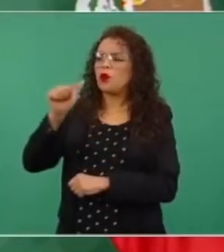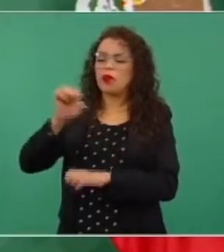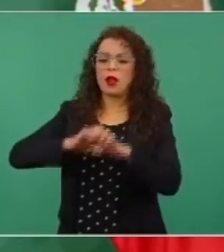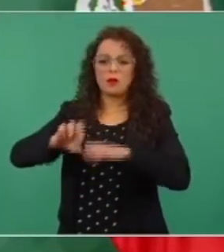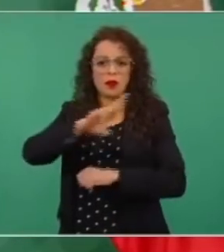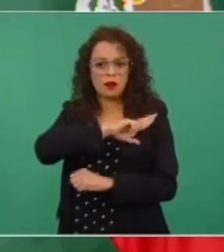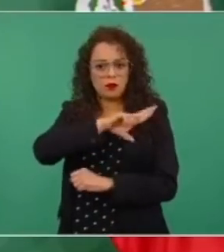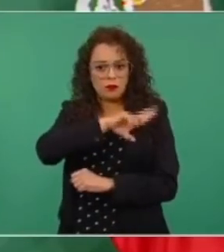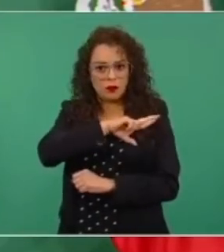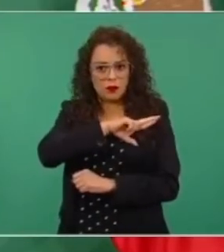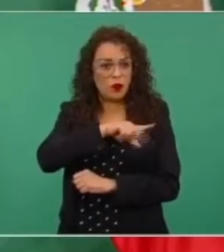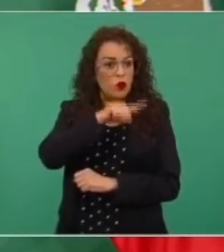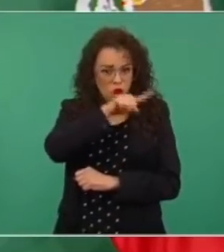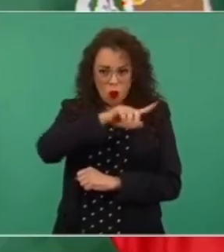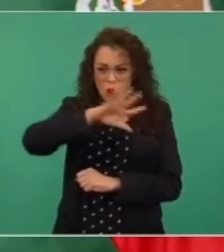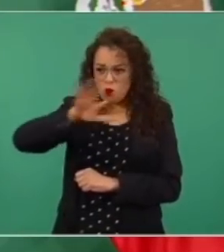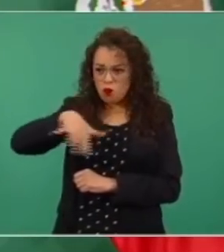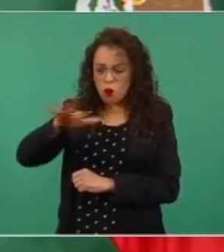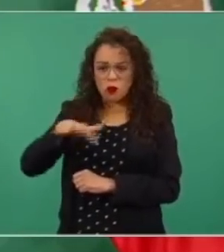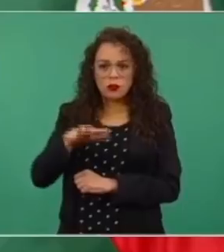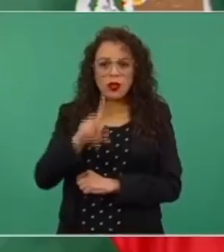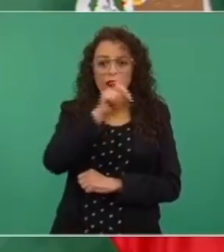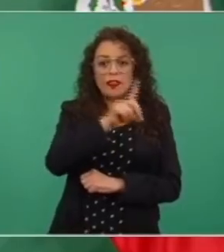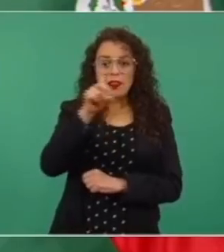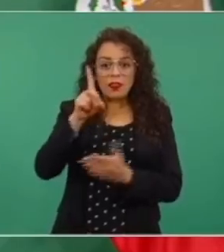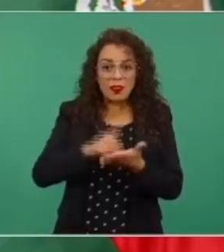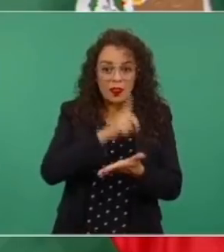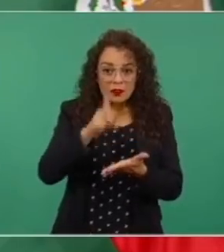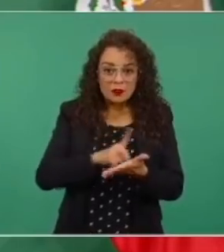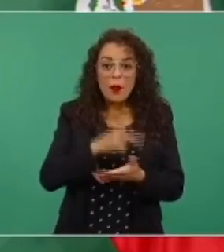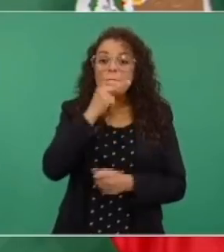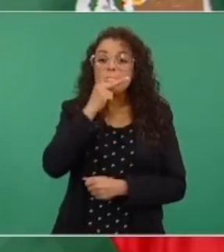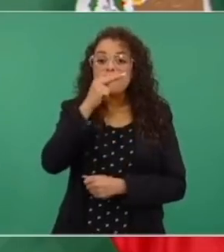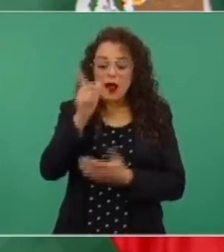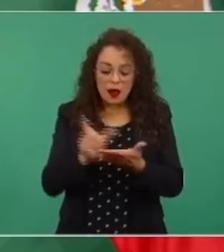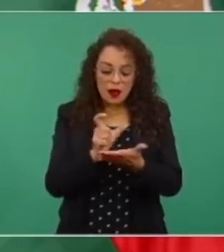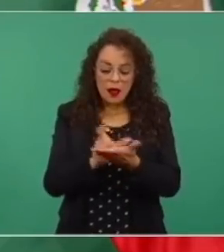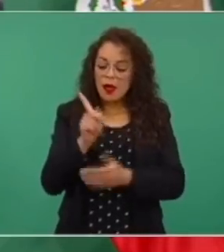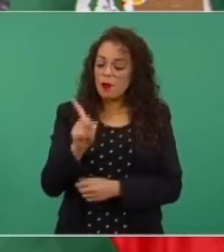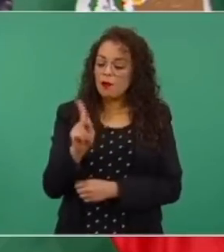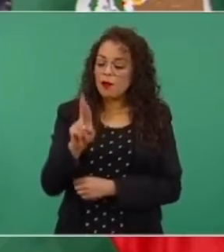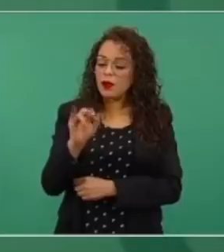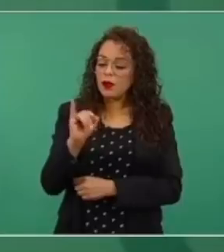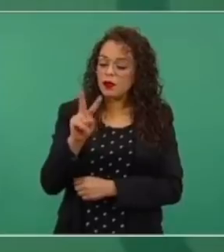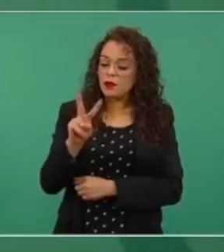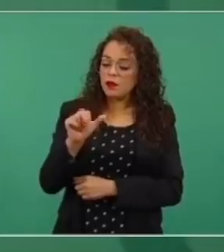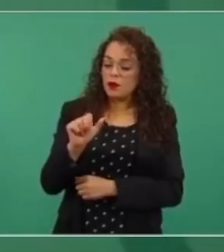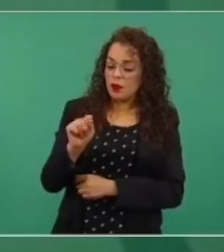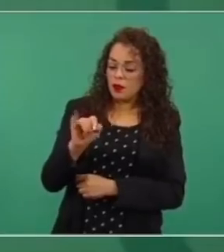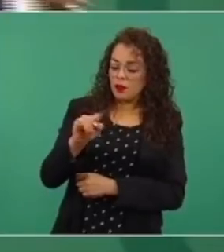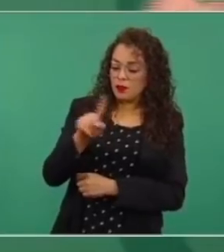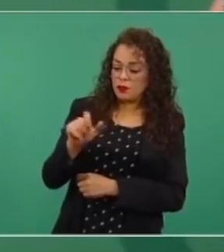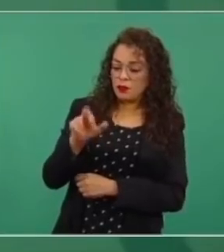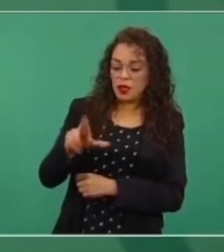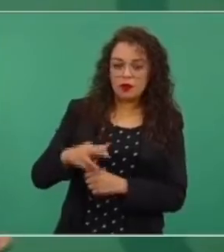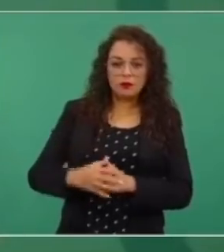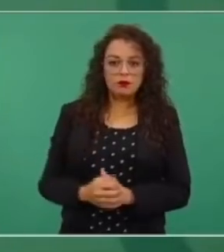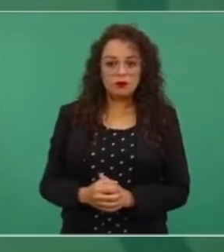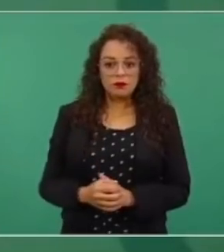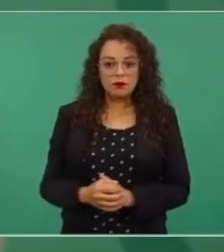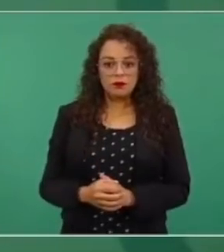el diccionario qué es privatizar. Es convertir lo público, lo que es de